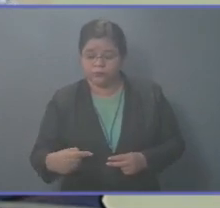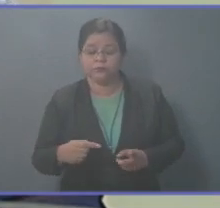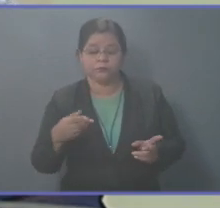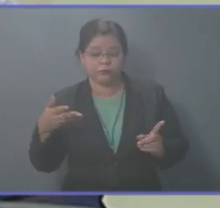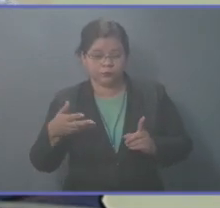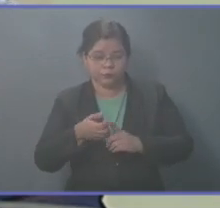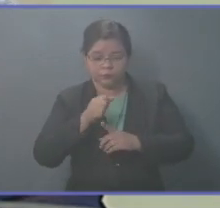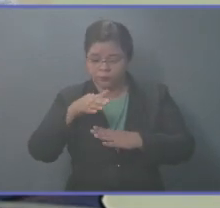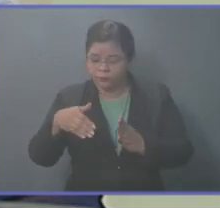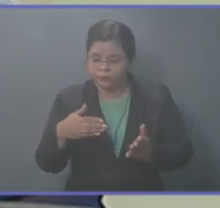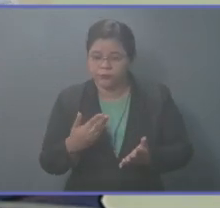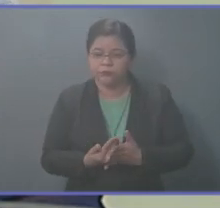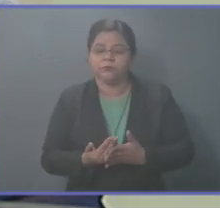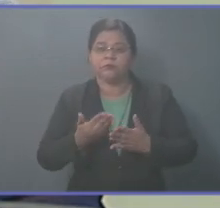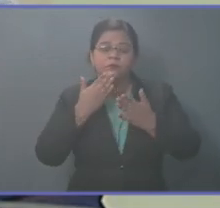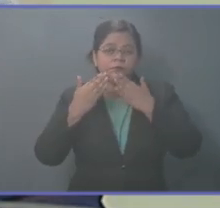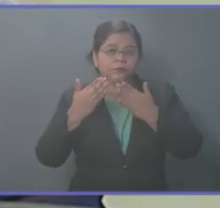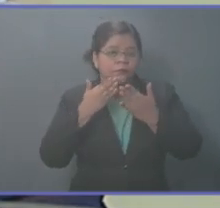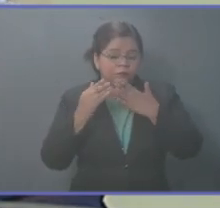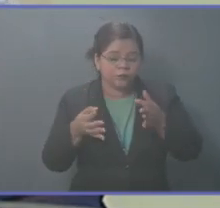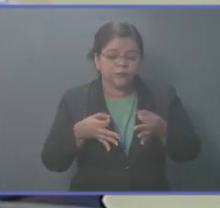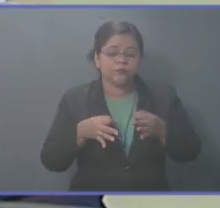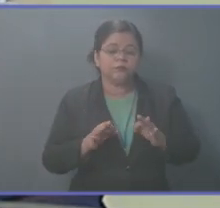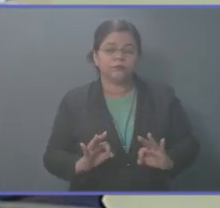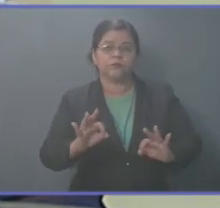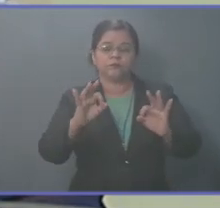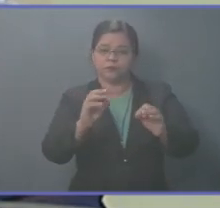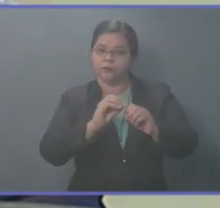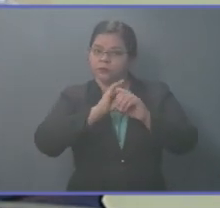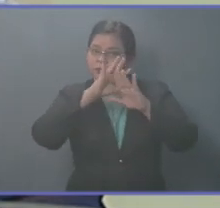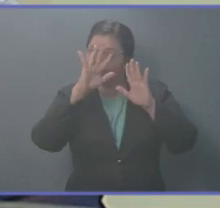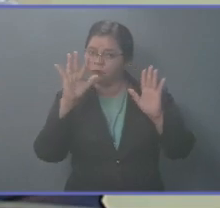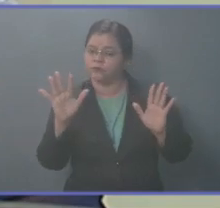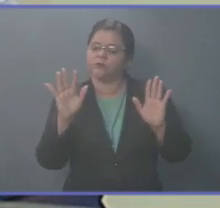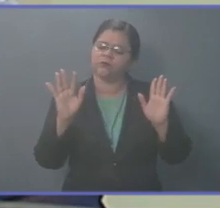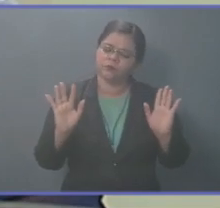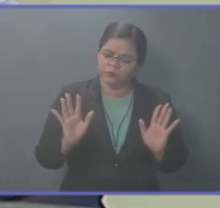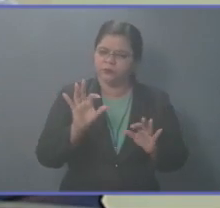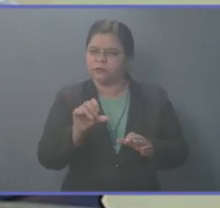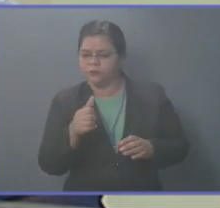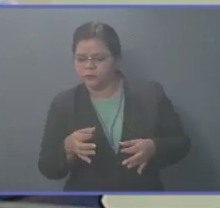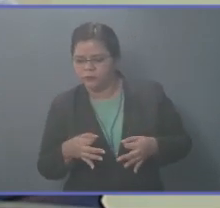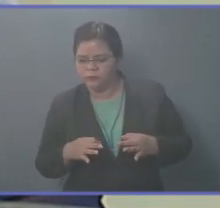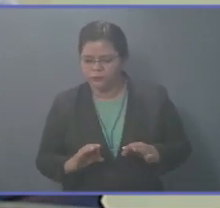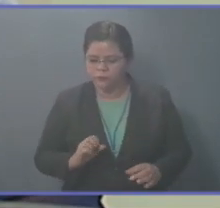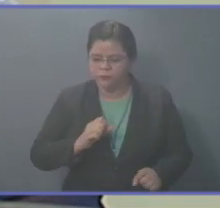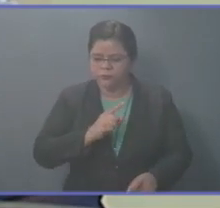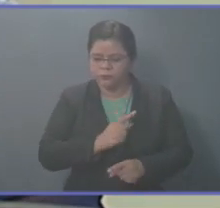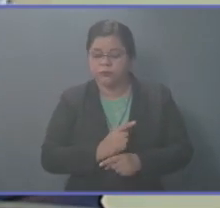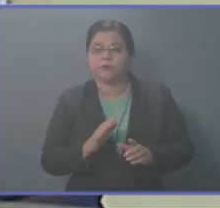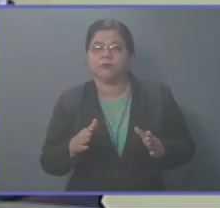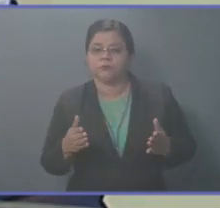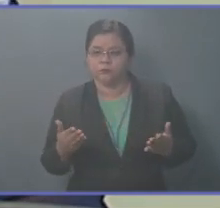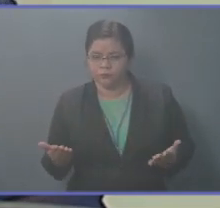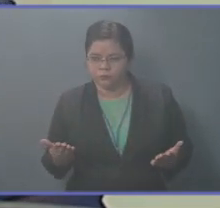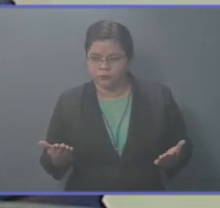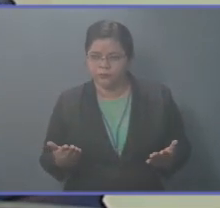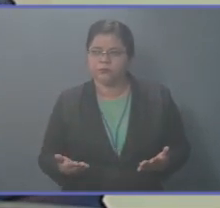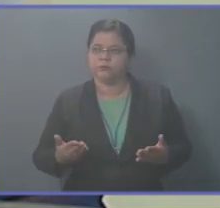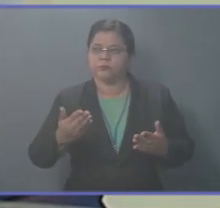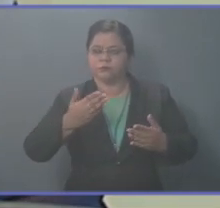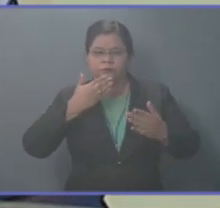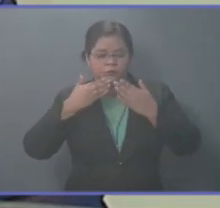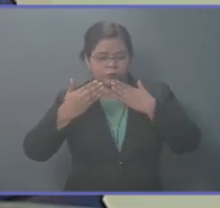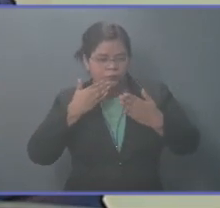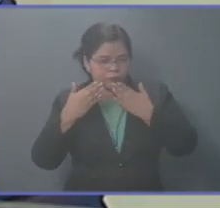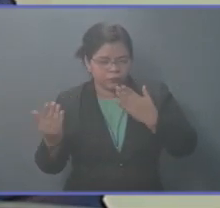disposición debe de interpretarse en forma literal, histórica o de alguna otra manera adecuada para dar cuenta de su